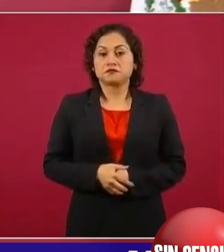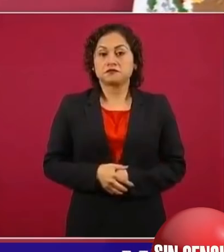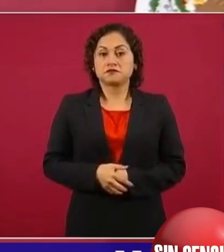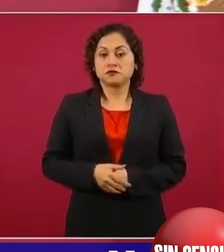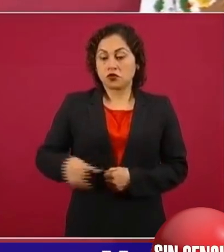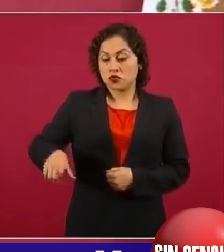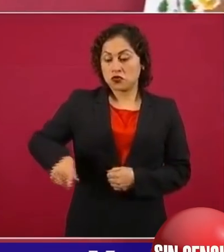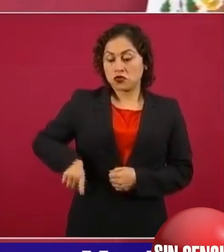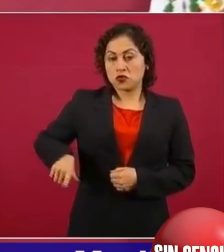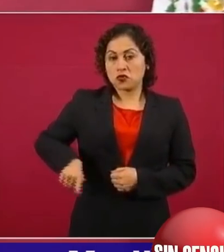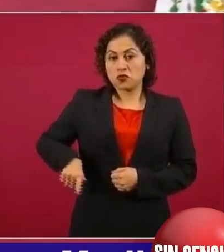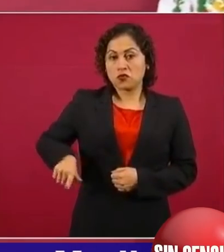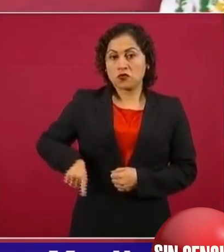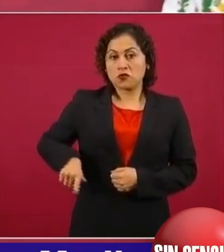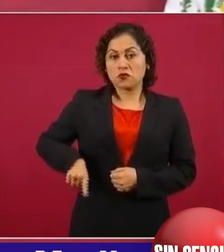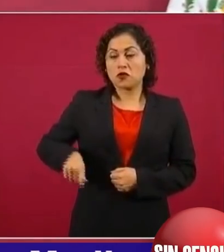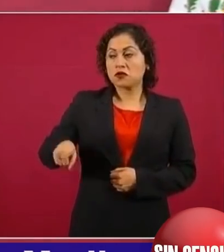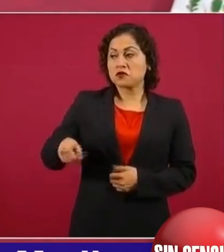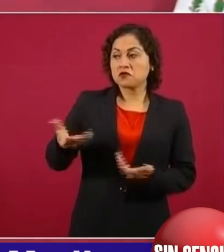plebeyos.